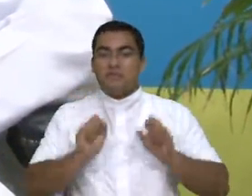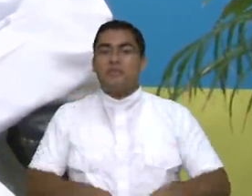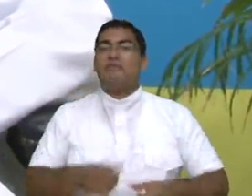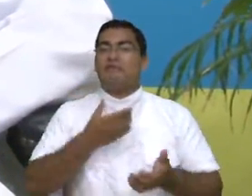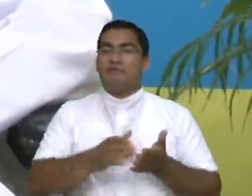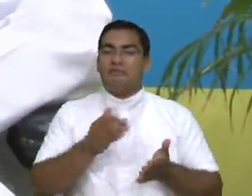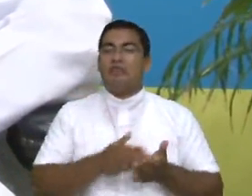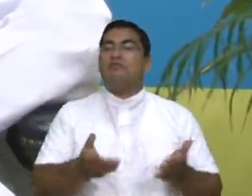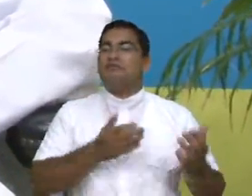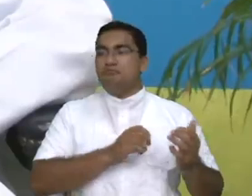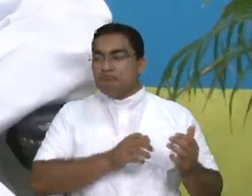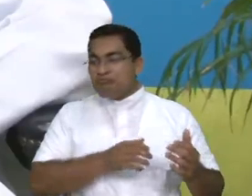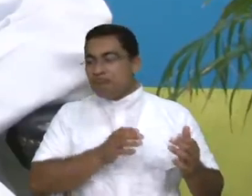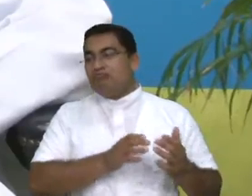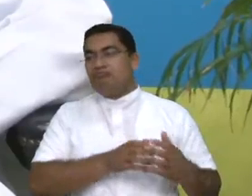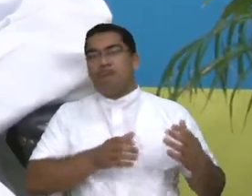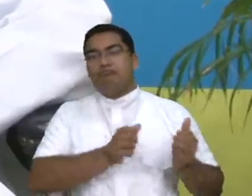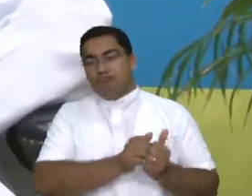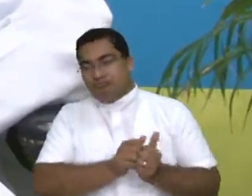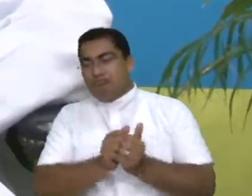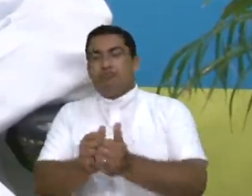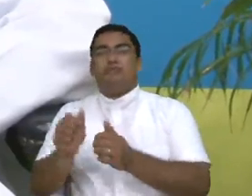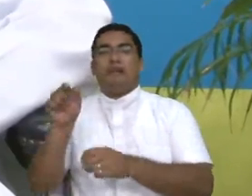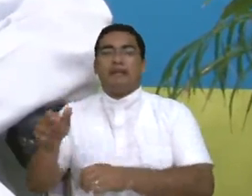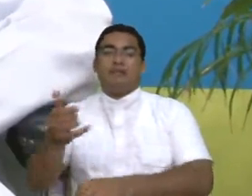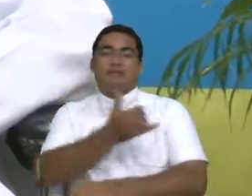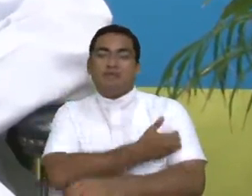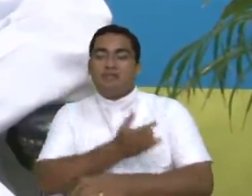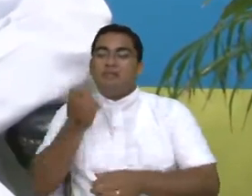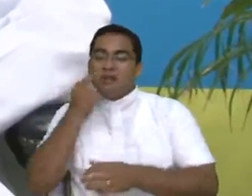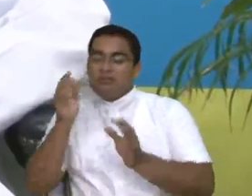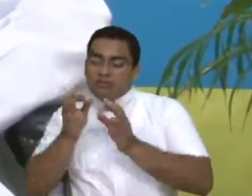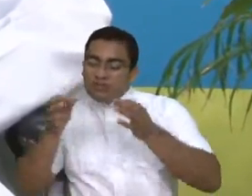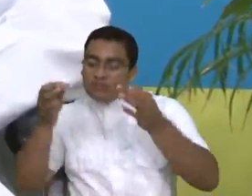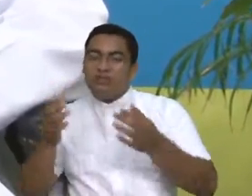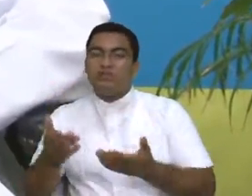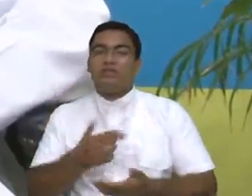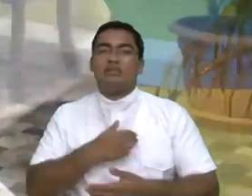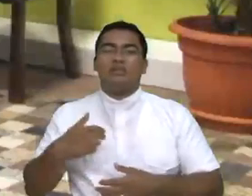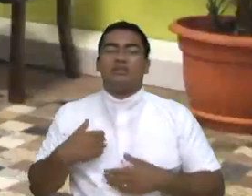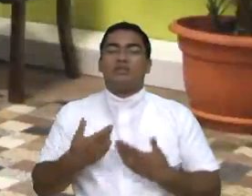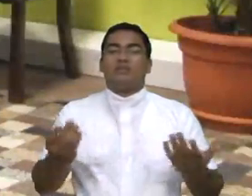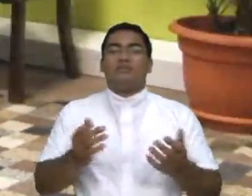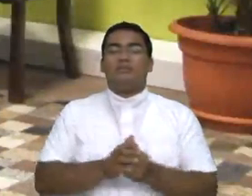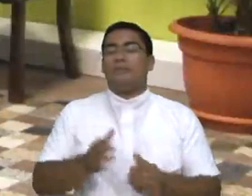a que se les hagan los exámenes y la consulta correspondiente para poner un diagnóstico. Bueno, la hemofilia es una